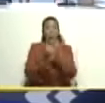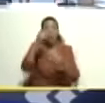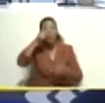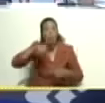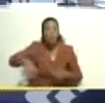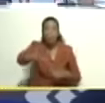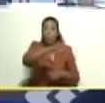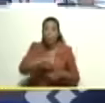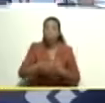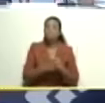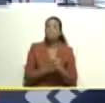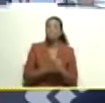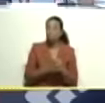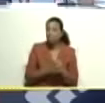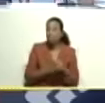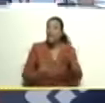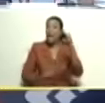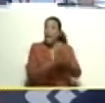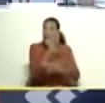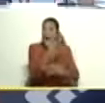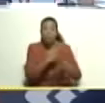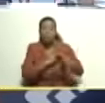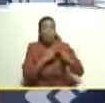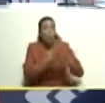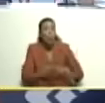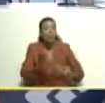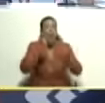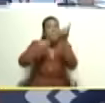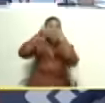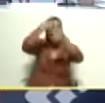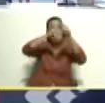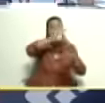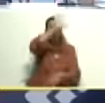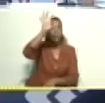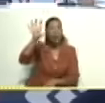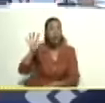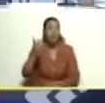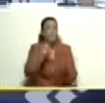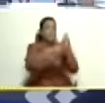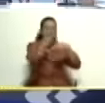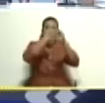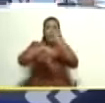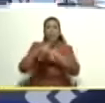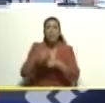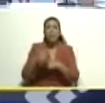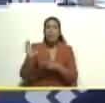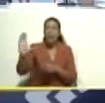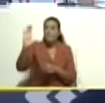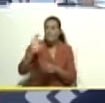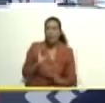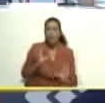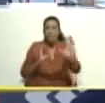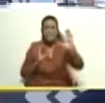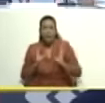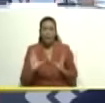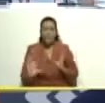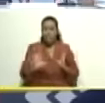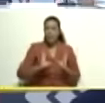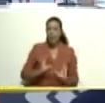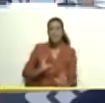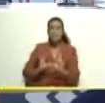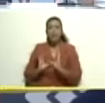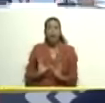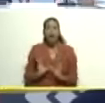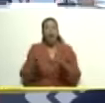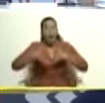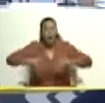pueblo. Construir la vocación exportadora para generar cada vez más riqueza. Y